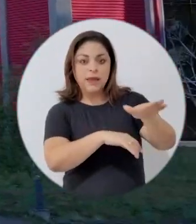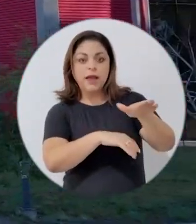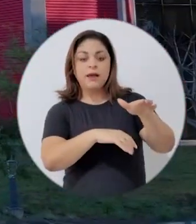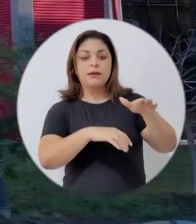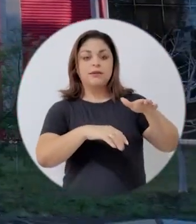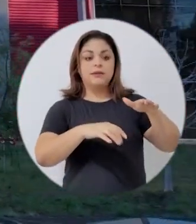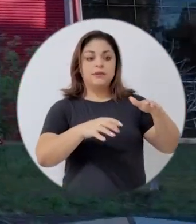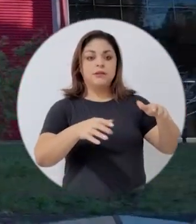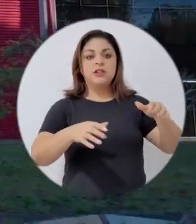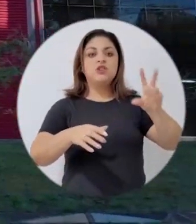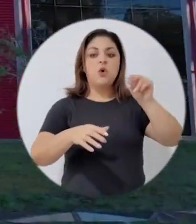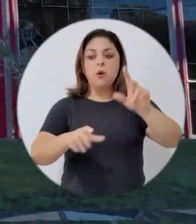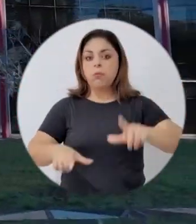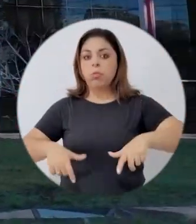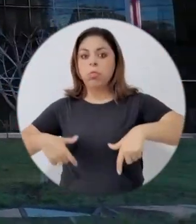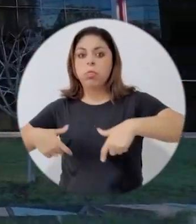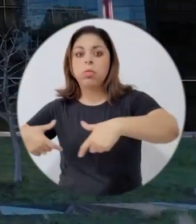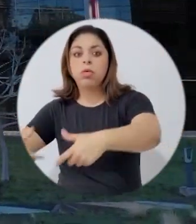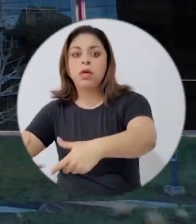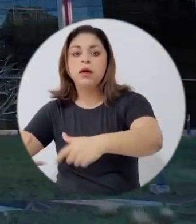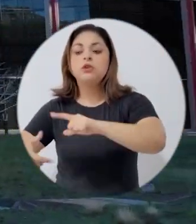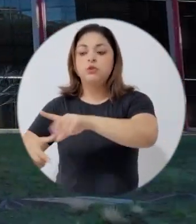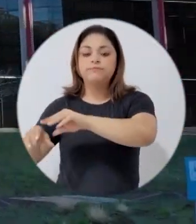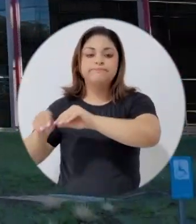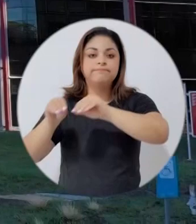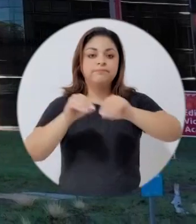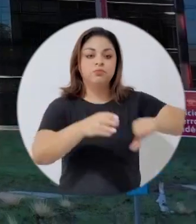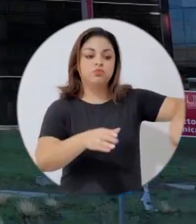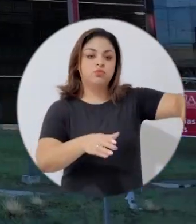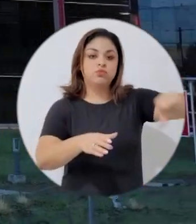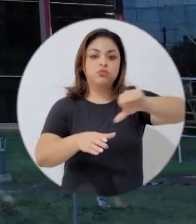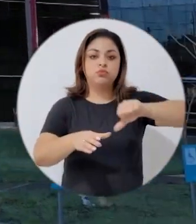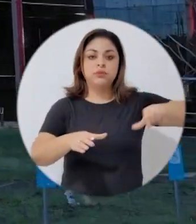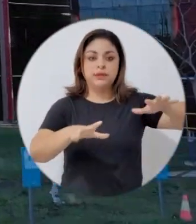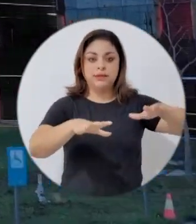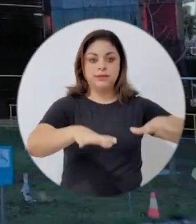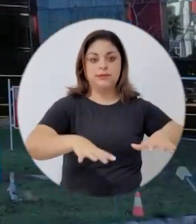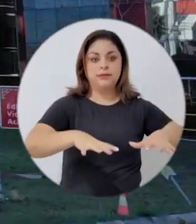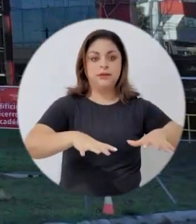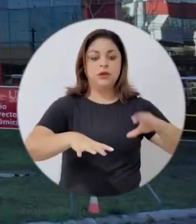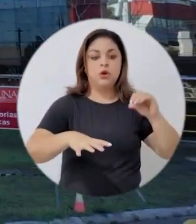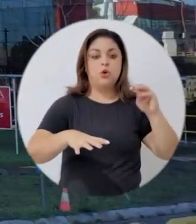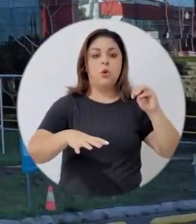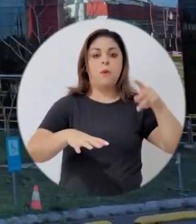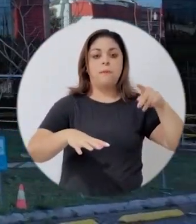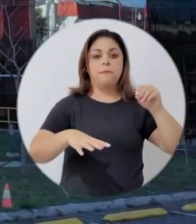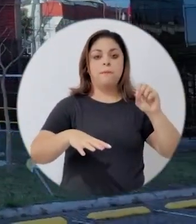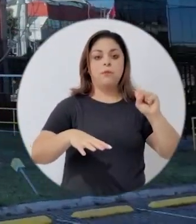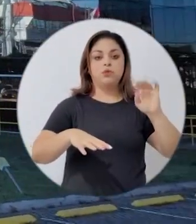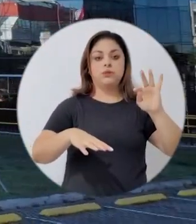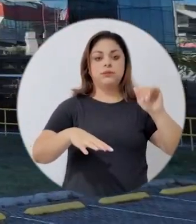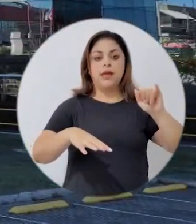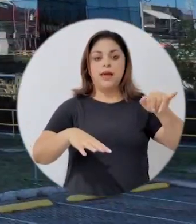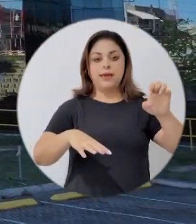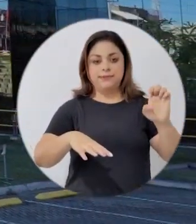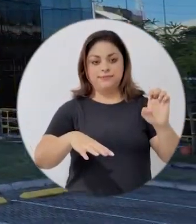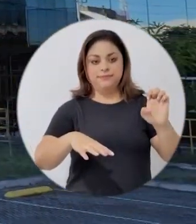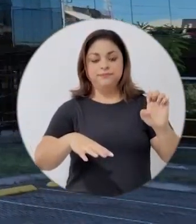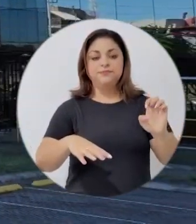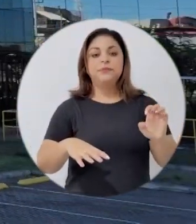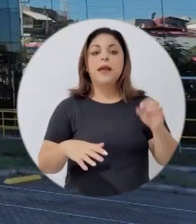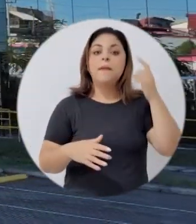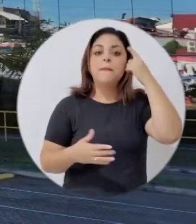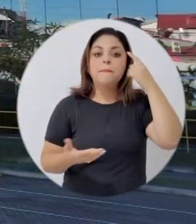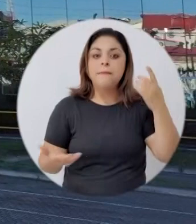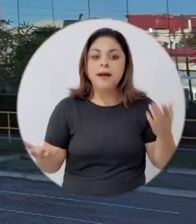un vertedero, en un relleno sanitario, estaríamos metiendo CO2, ¿verdad? Y el CO2,